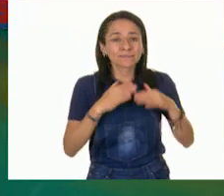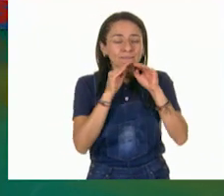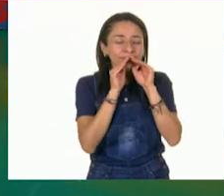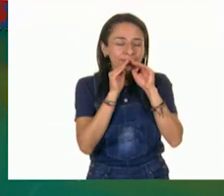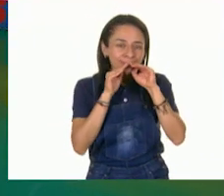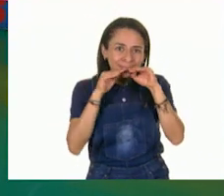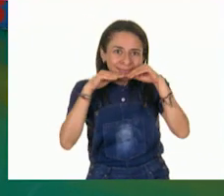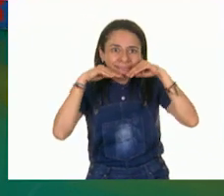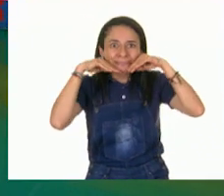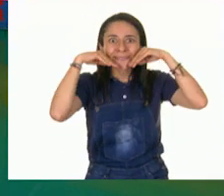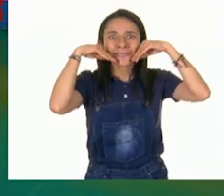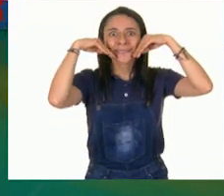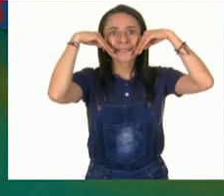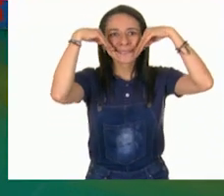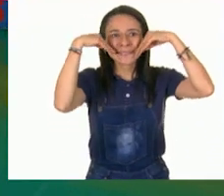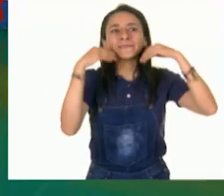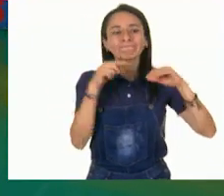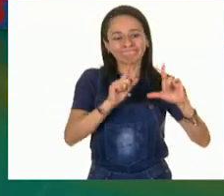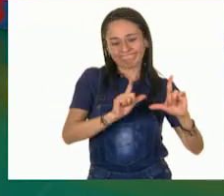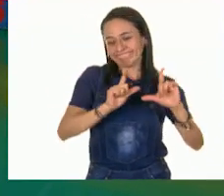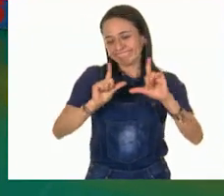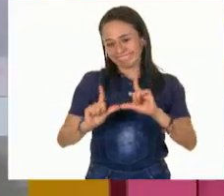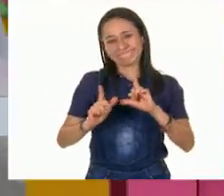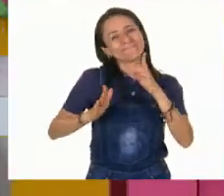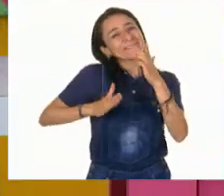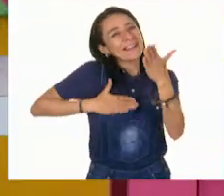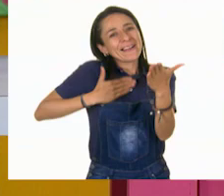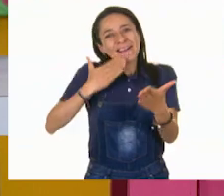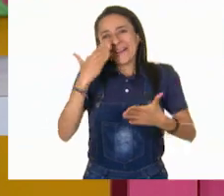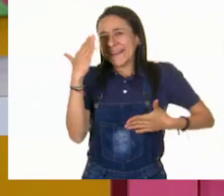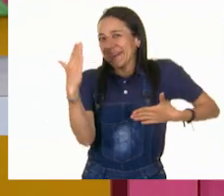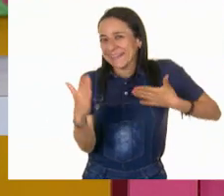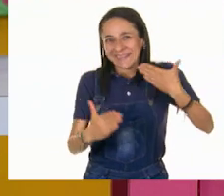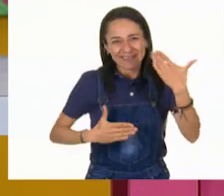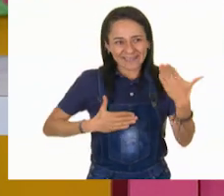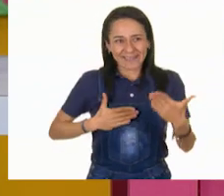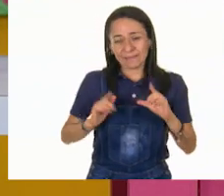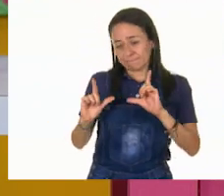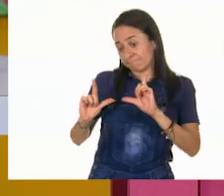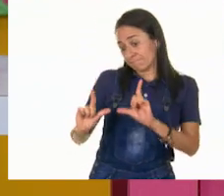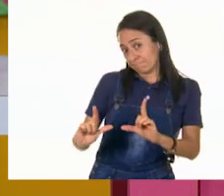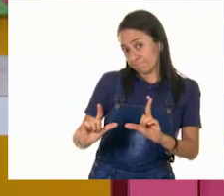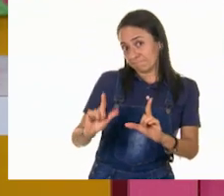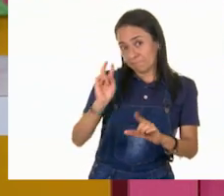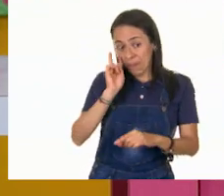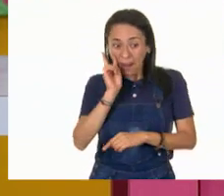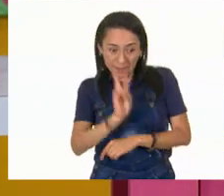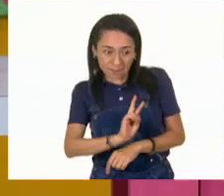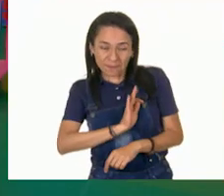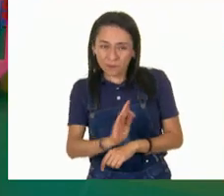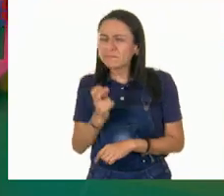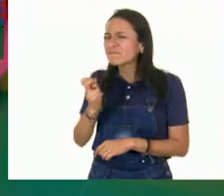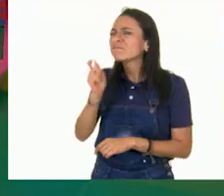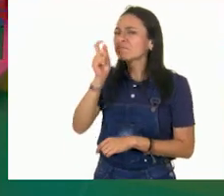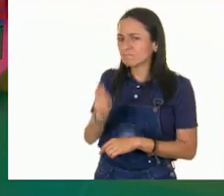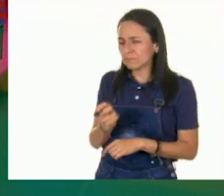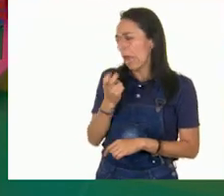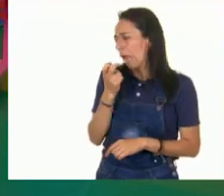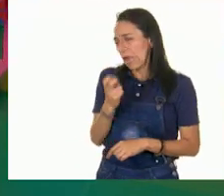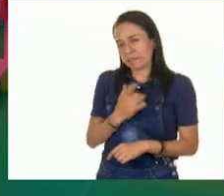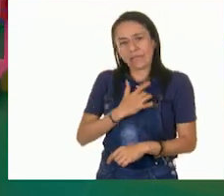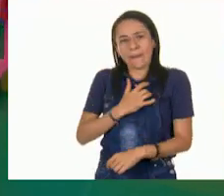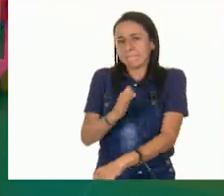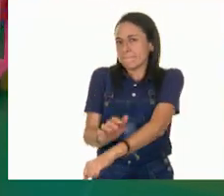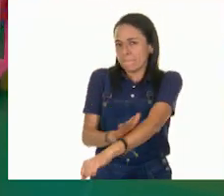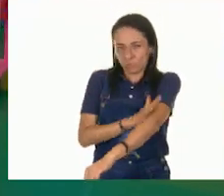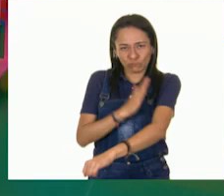pondremos la alegría. Lo voy a poner así. Así para que se vea el tono. Esta es la emoción base, digamos,